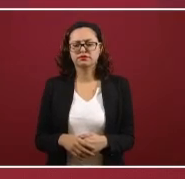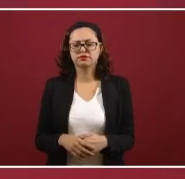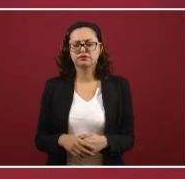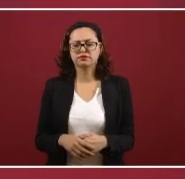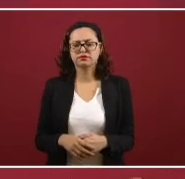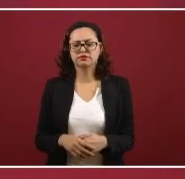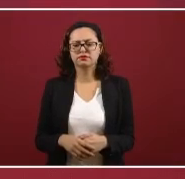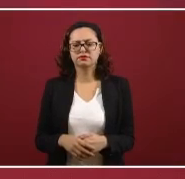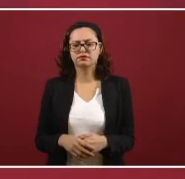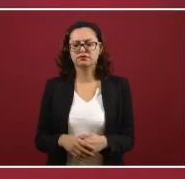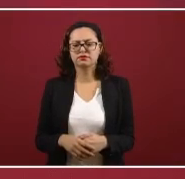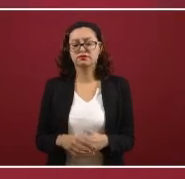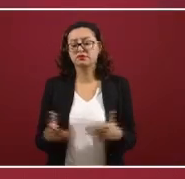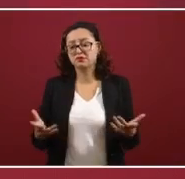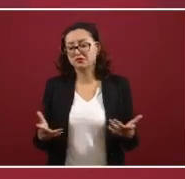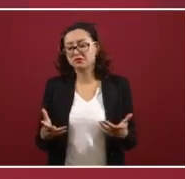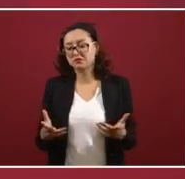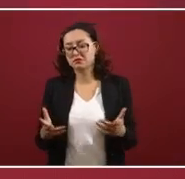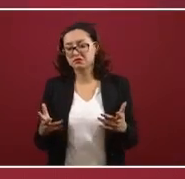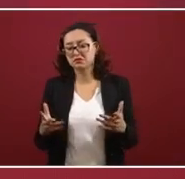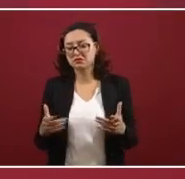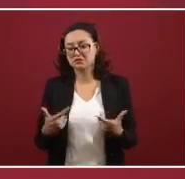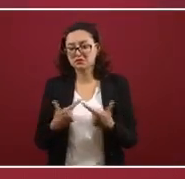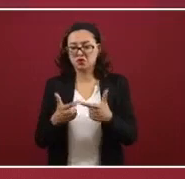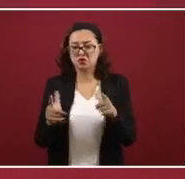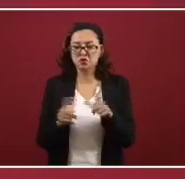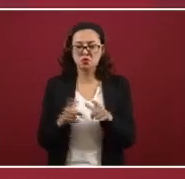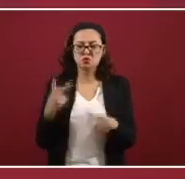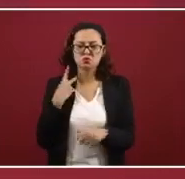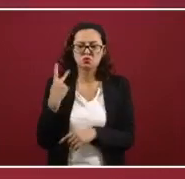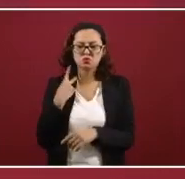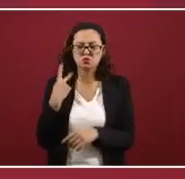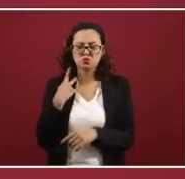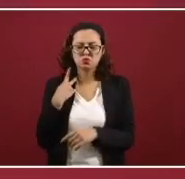sido la organización